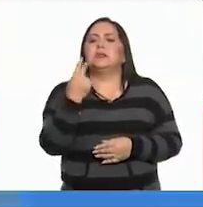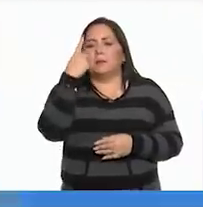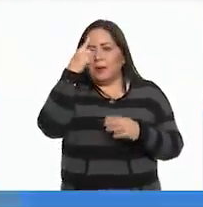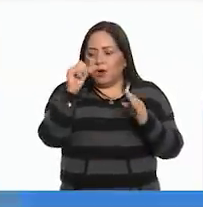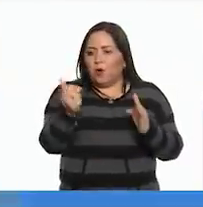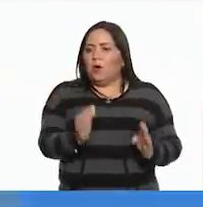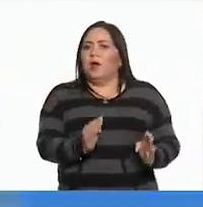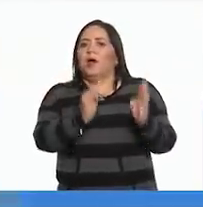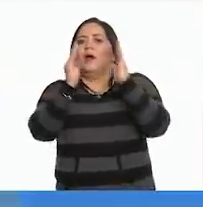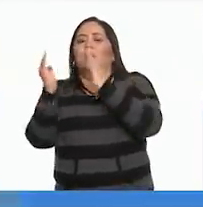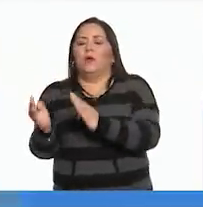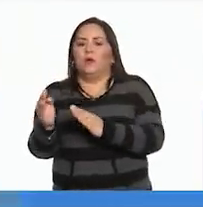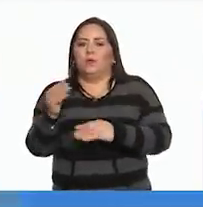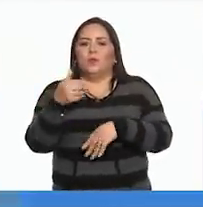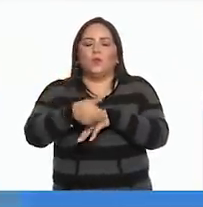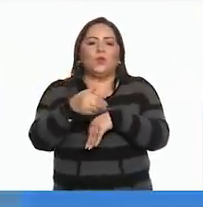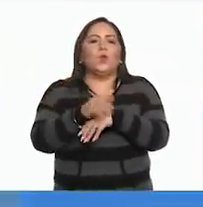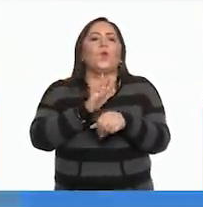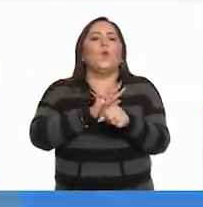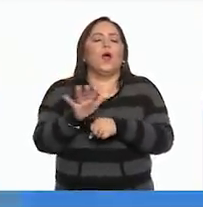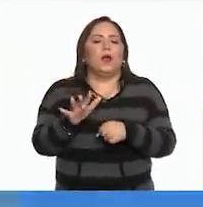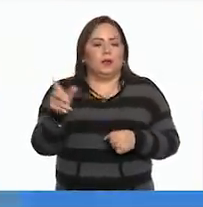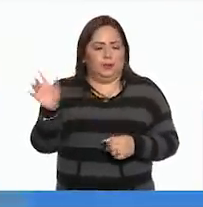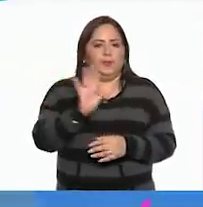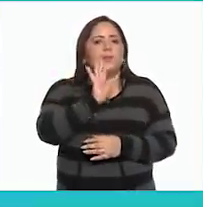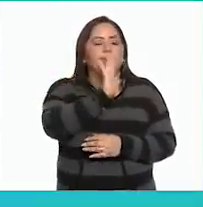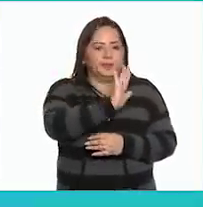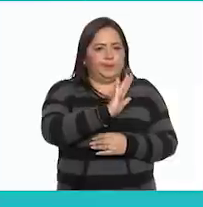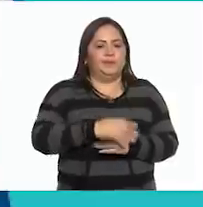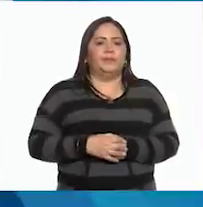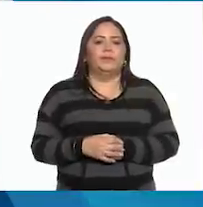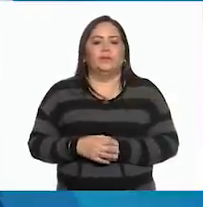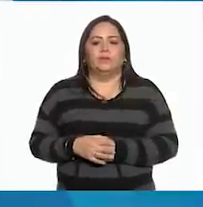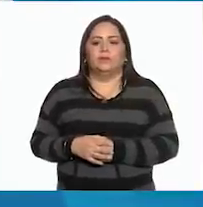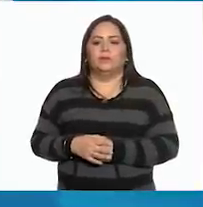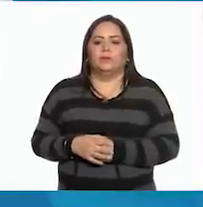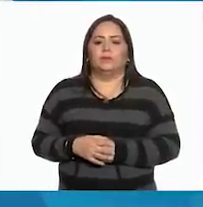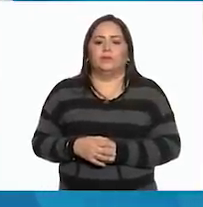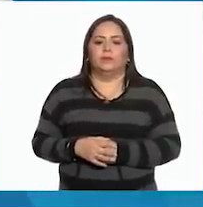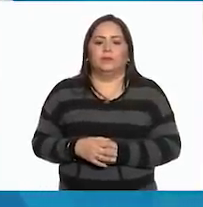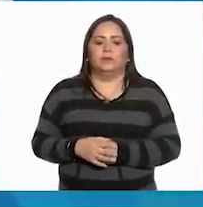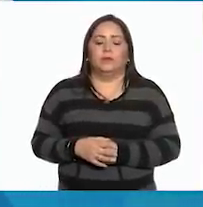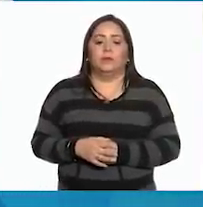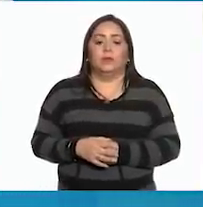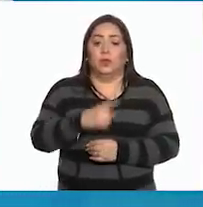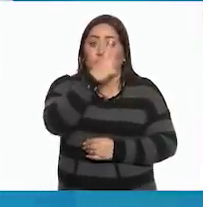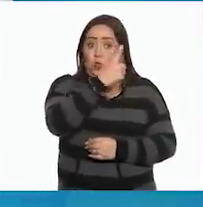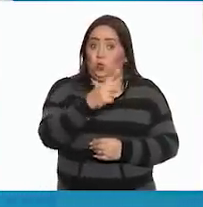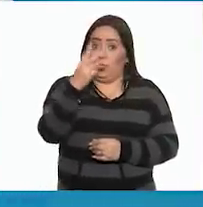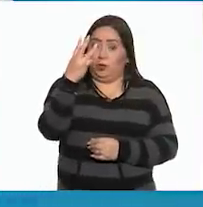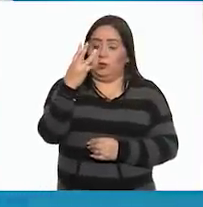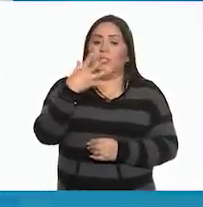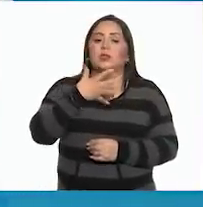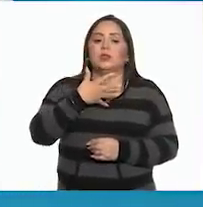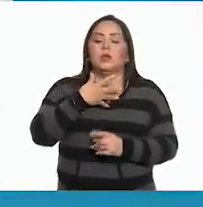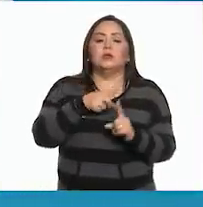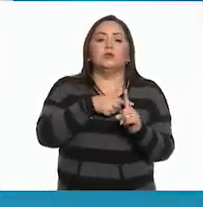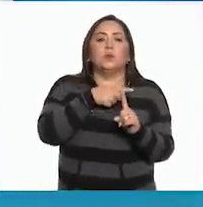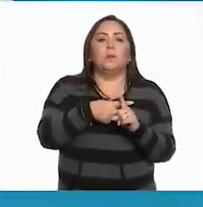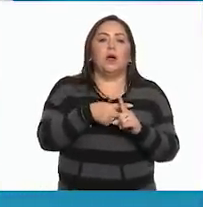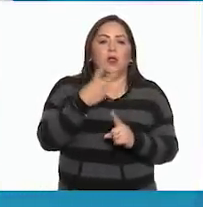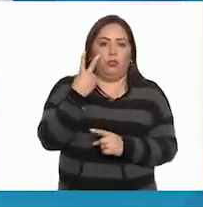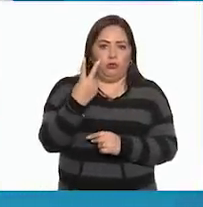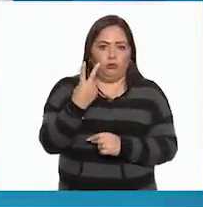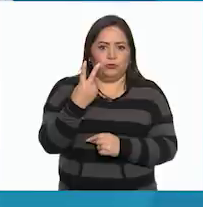pasar de uno al siguiente. Esa es buena idea, maestro. Del 1 al 3 tengo que